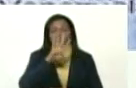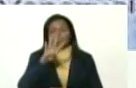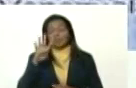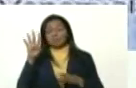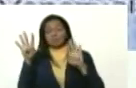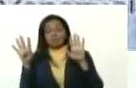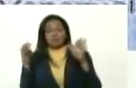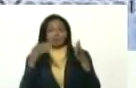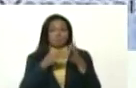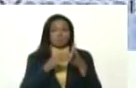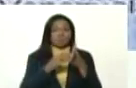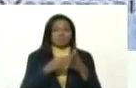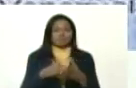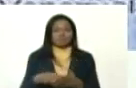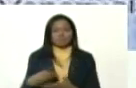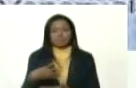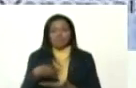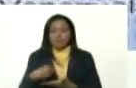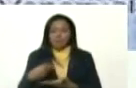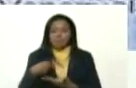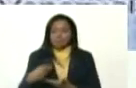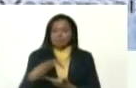en lactancia materna.